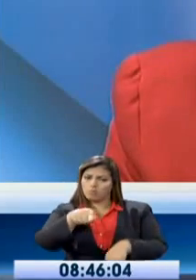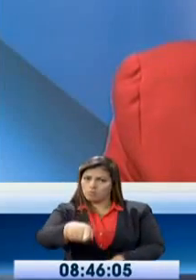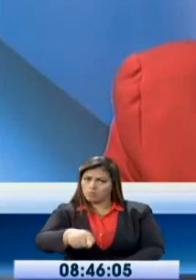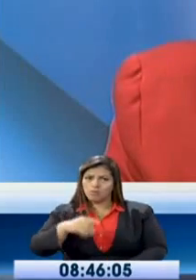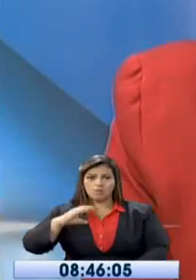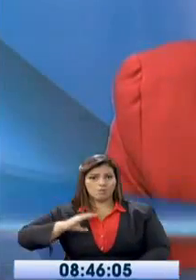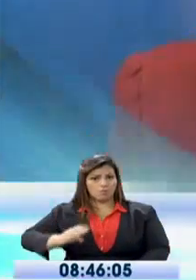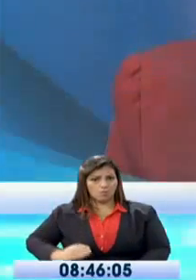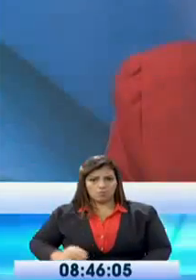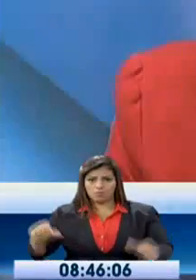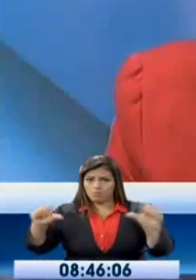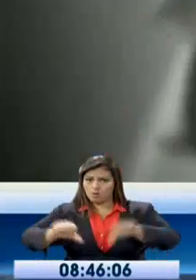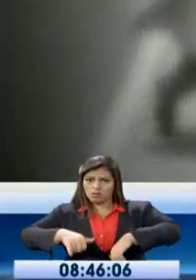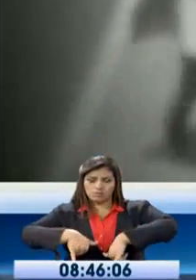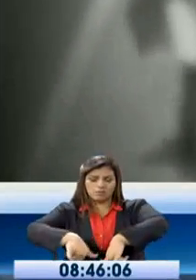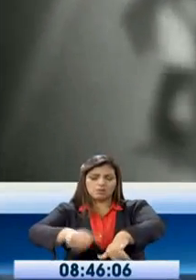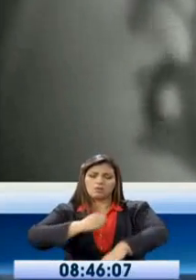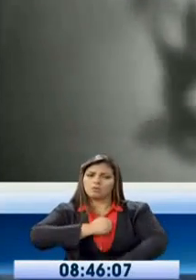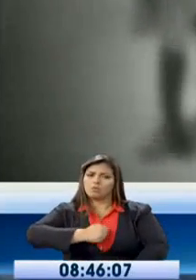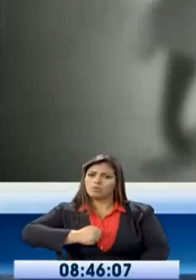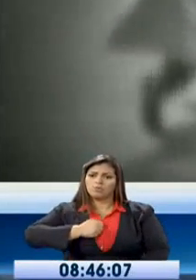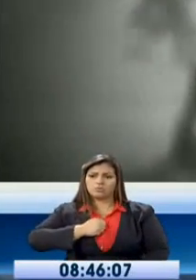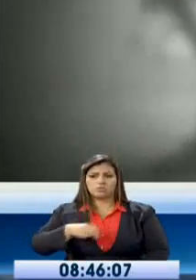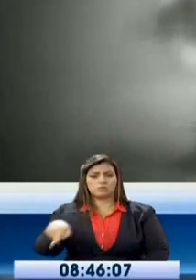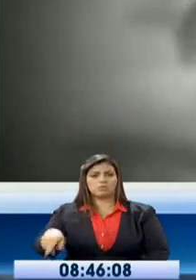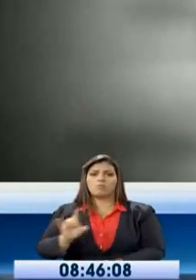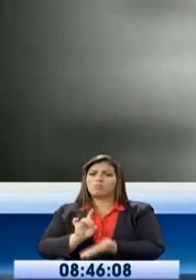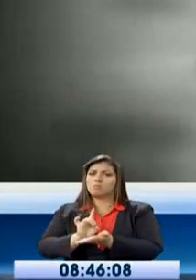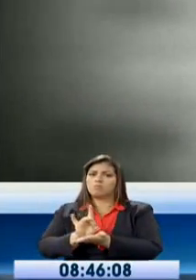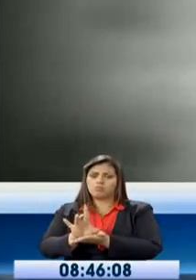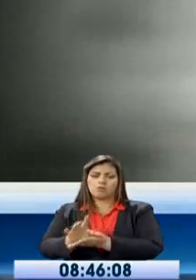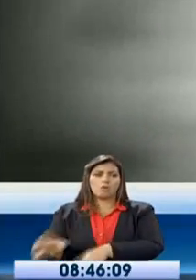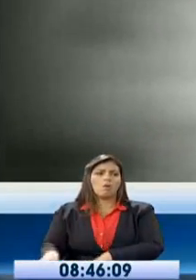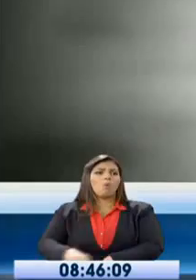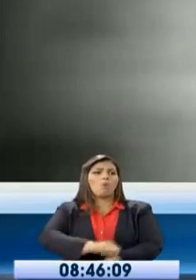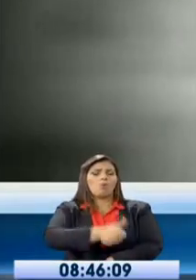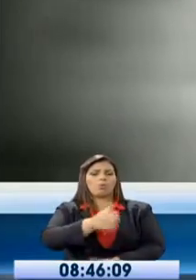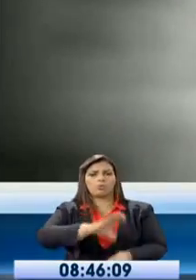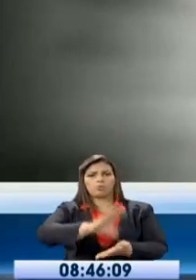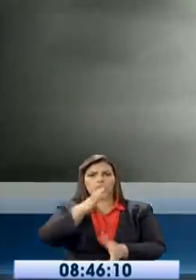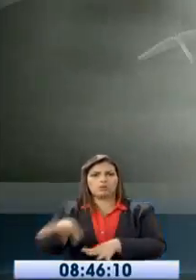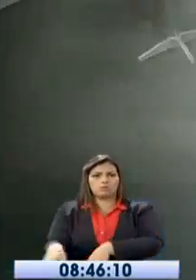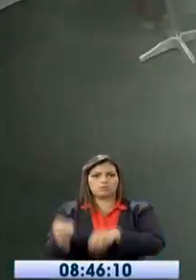estudiante en otro plantel educativo. Informó Marcela Maquiló.